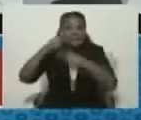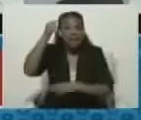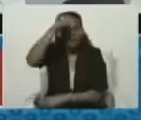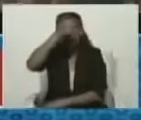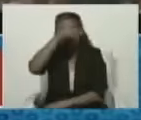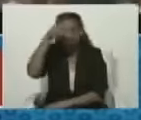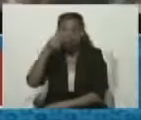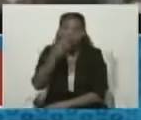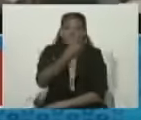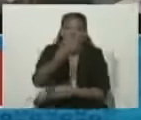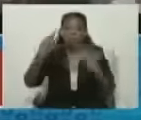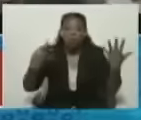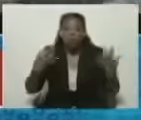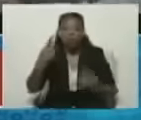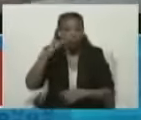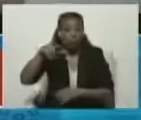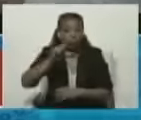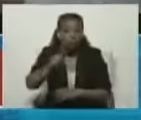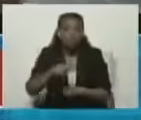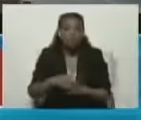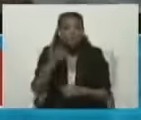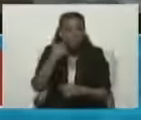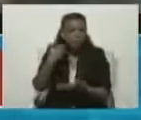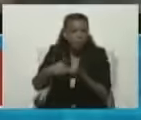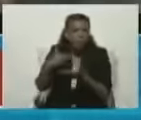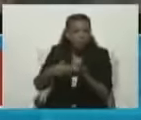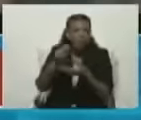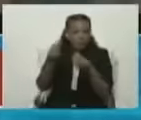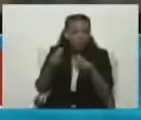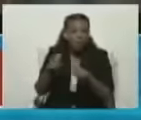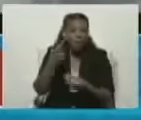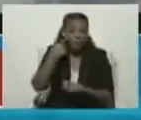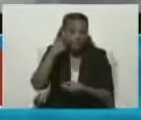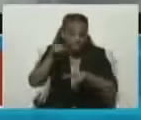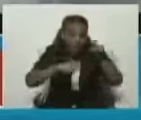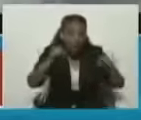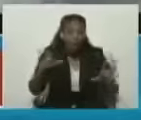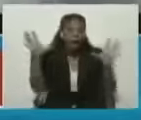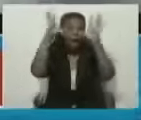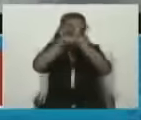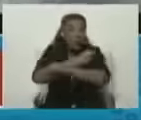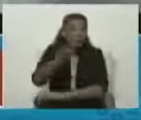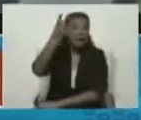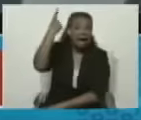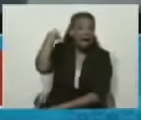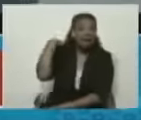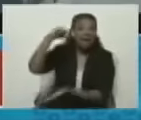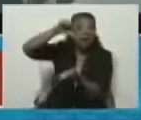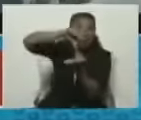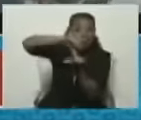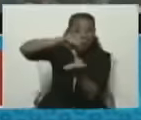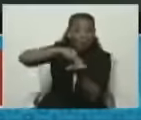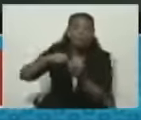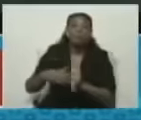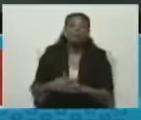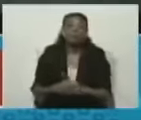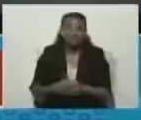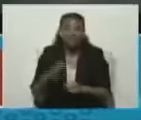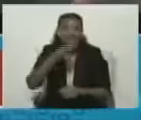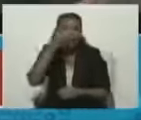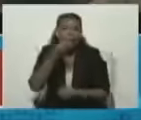domingo 28 de julio. Ya verán cómo es que se bate el cobre. Lo vieron anoche en esa